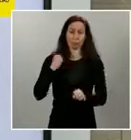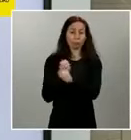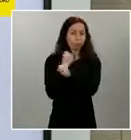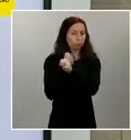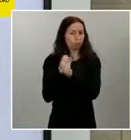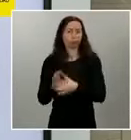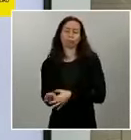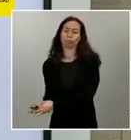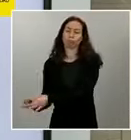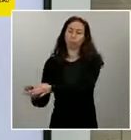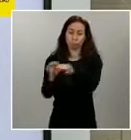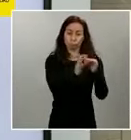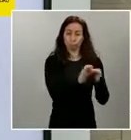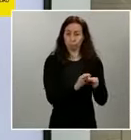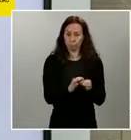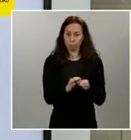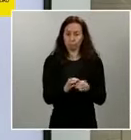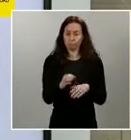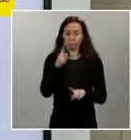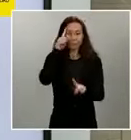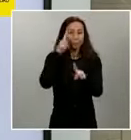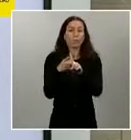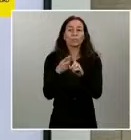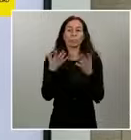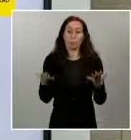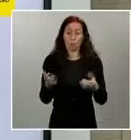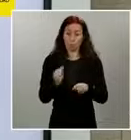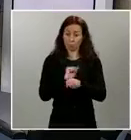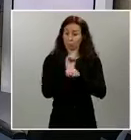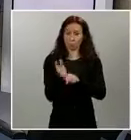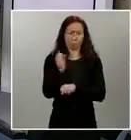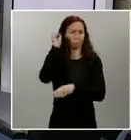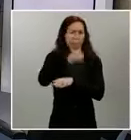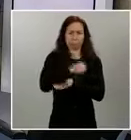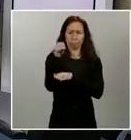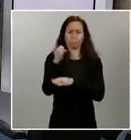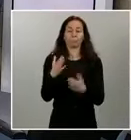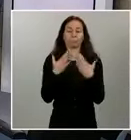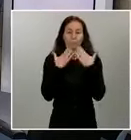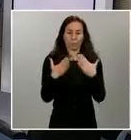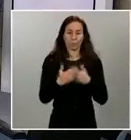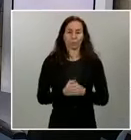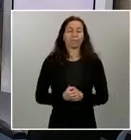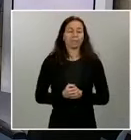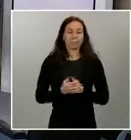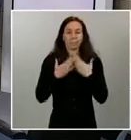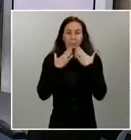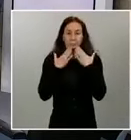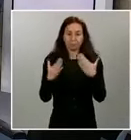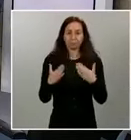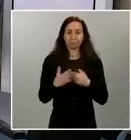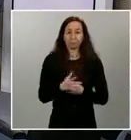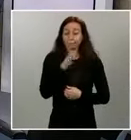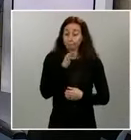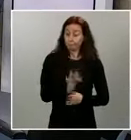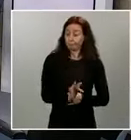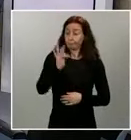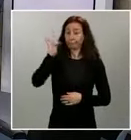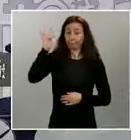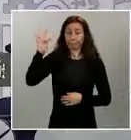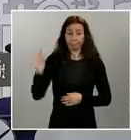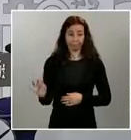una forma definitiva a esta amenaza. Muchas gracias. Muchas gracias. Le doy ahora la palabra a José